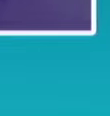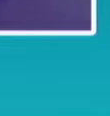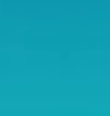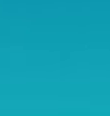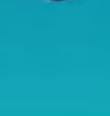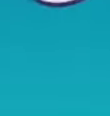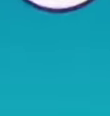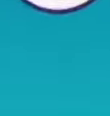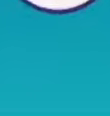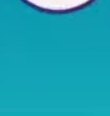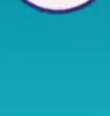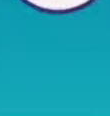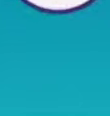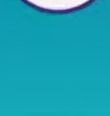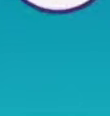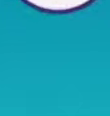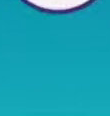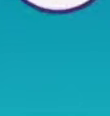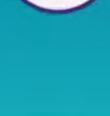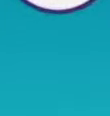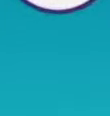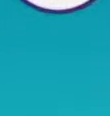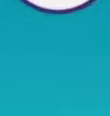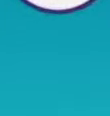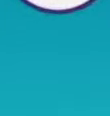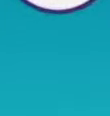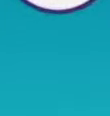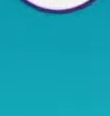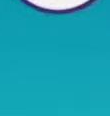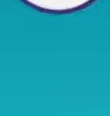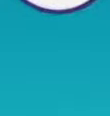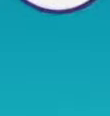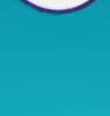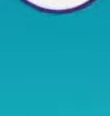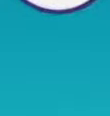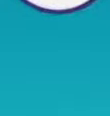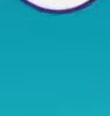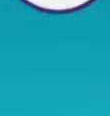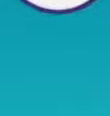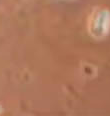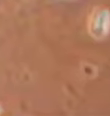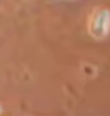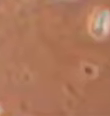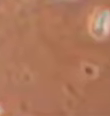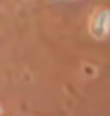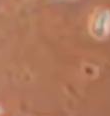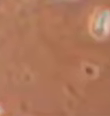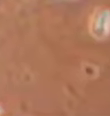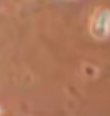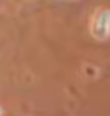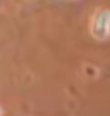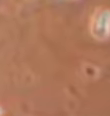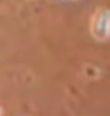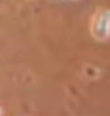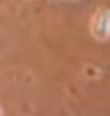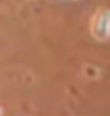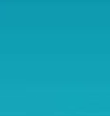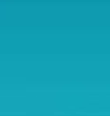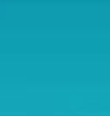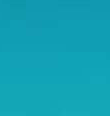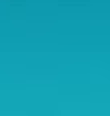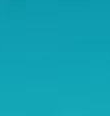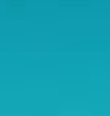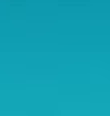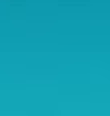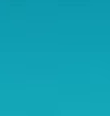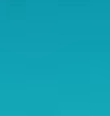observar en una gota de agua una gran cantidad de microorganismos formados por una célula, como los protozoarios. Posteriormente,